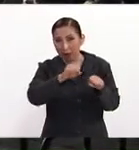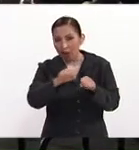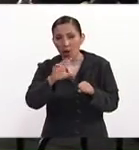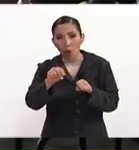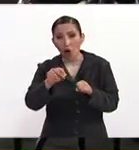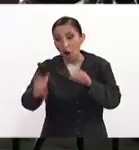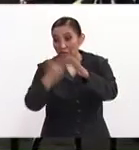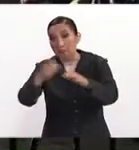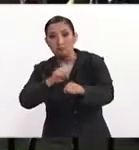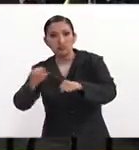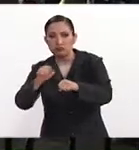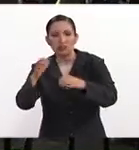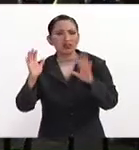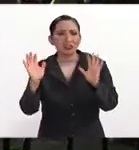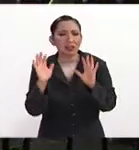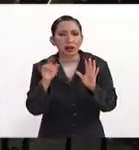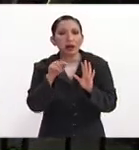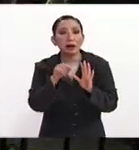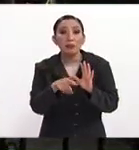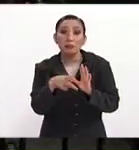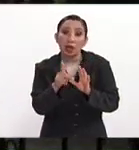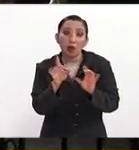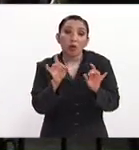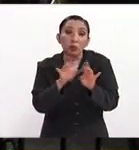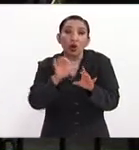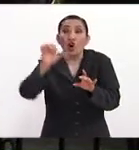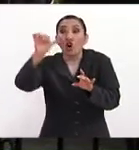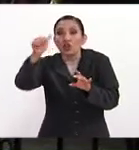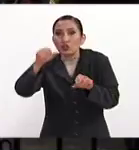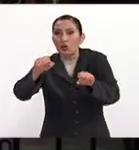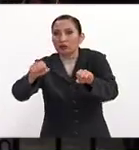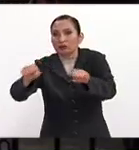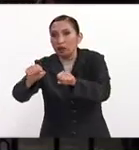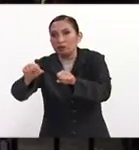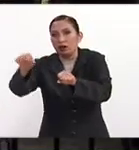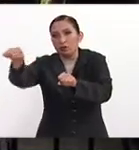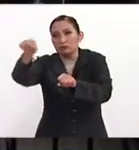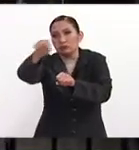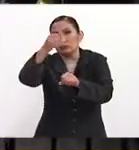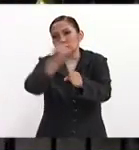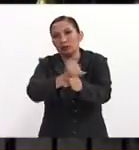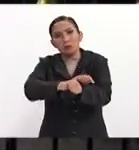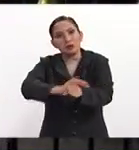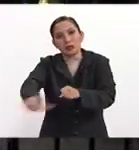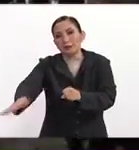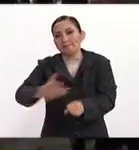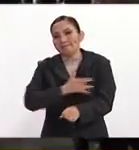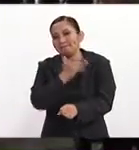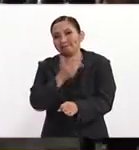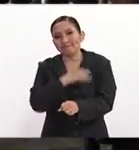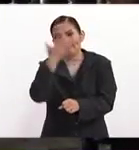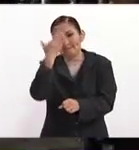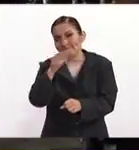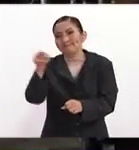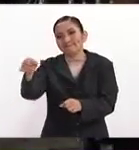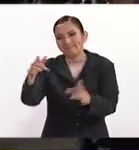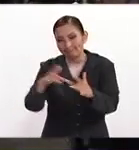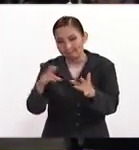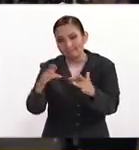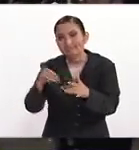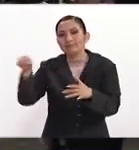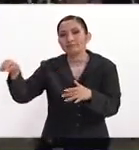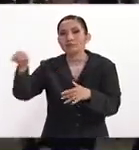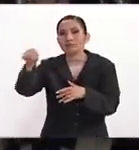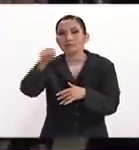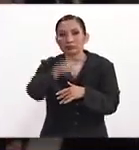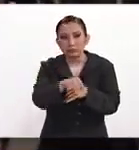no generar réplicas, esto no evita que haya otros sismos que son imposibles de predecir y que ustedes están en contacto con